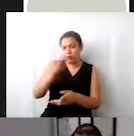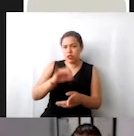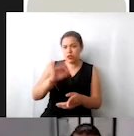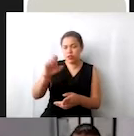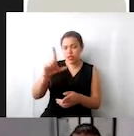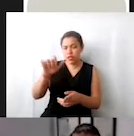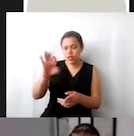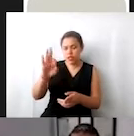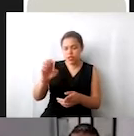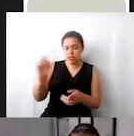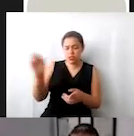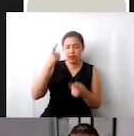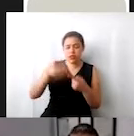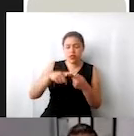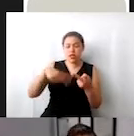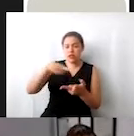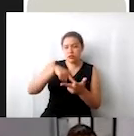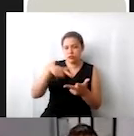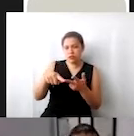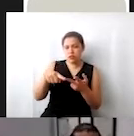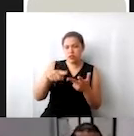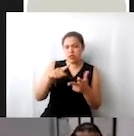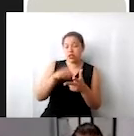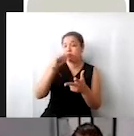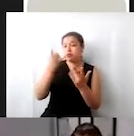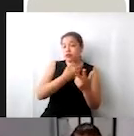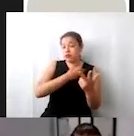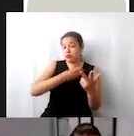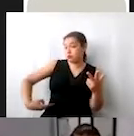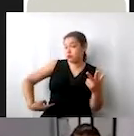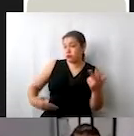federales, las locales e incluso las municipales.